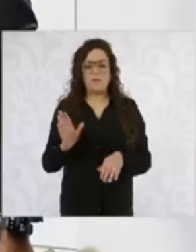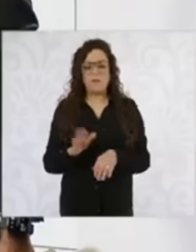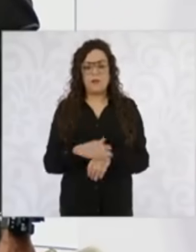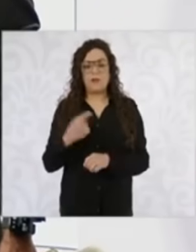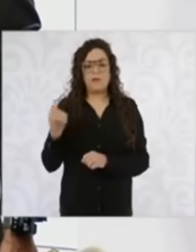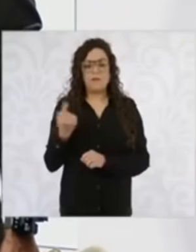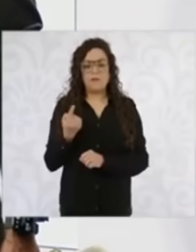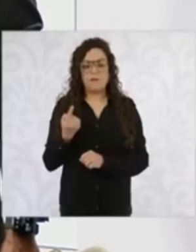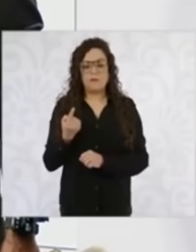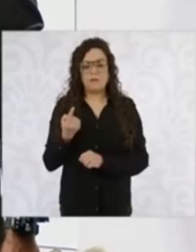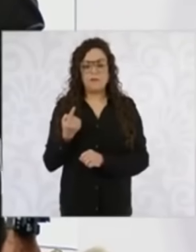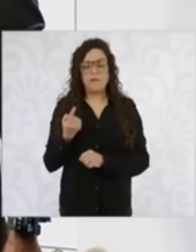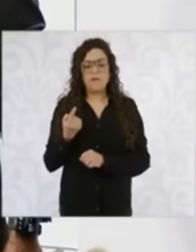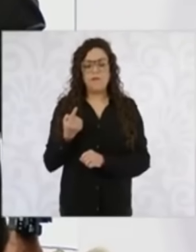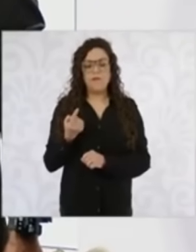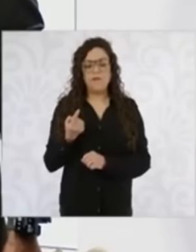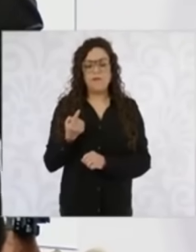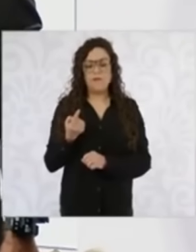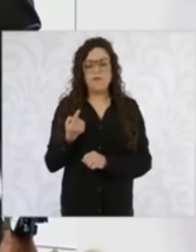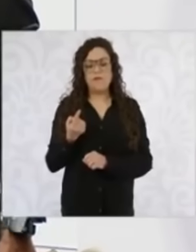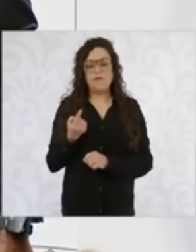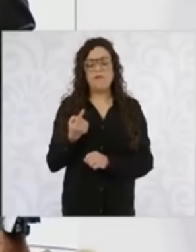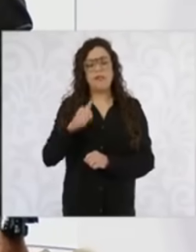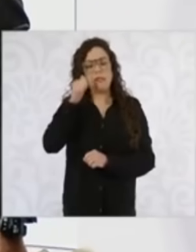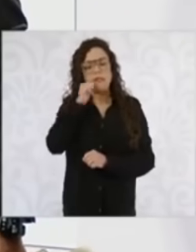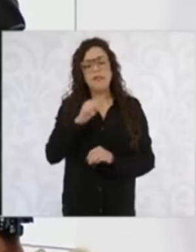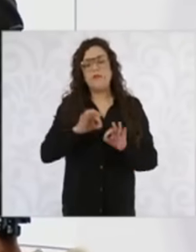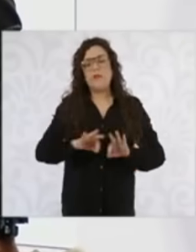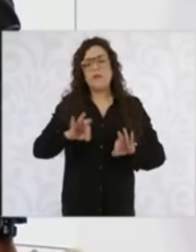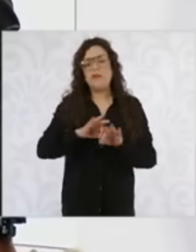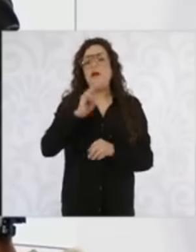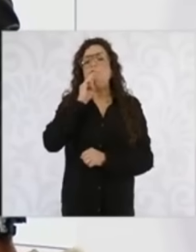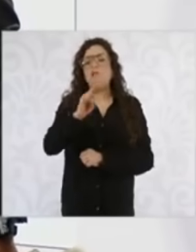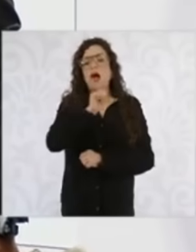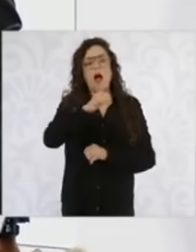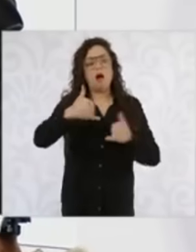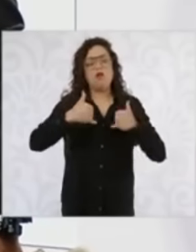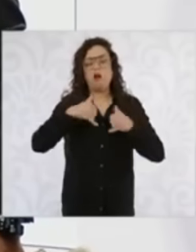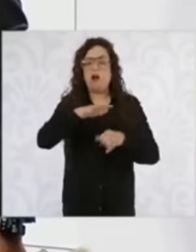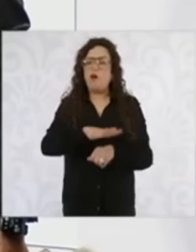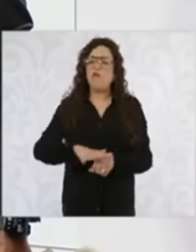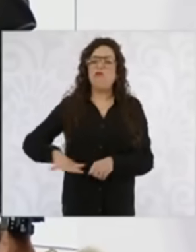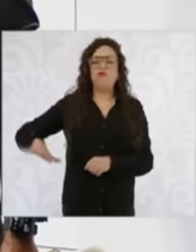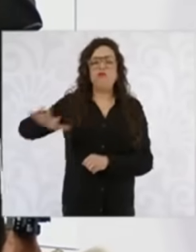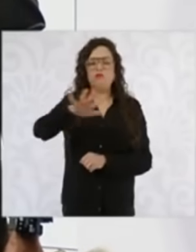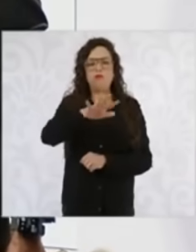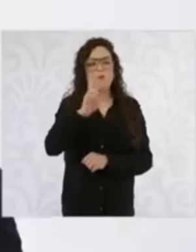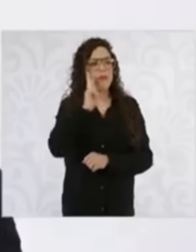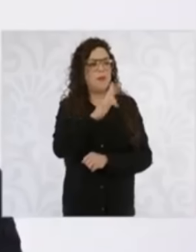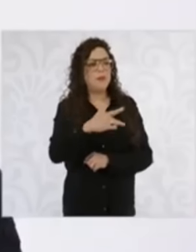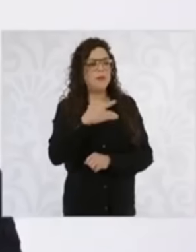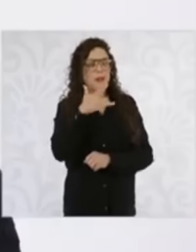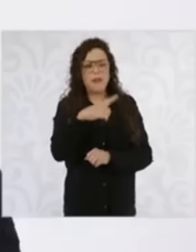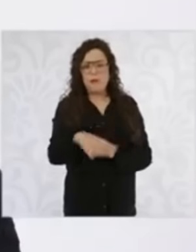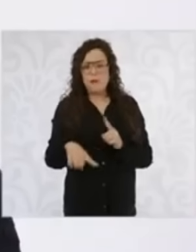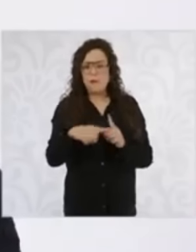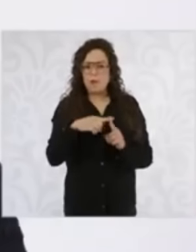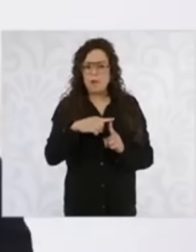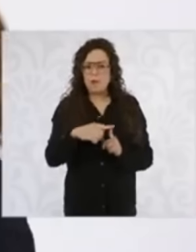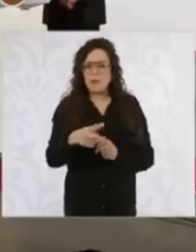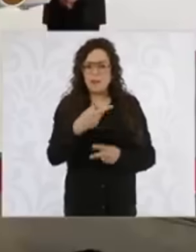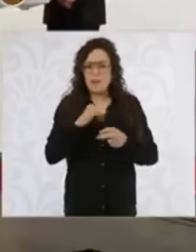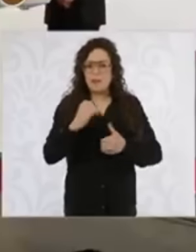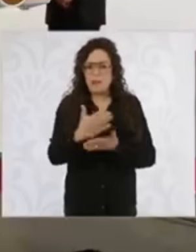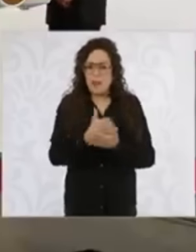ejemplo, tomé la decisión de que no aumente el salario en los 6 años que estemos aquí de